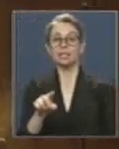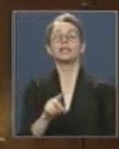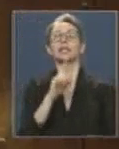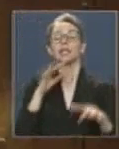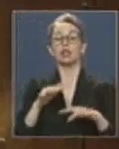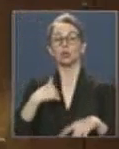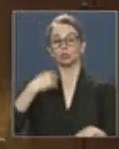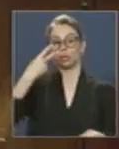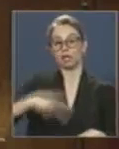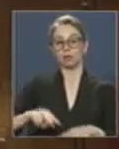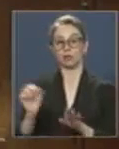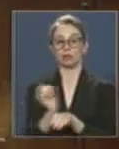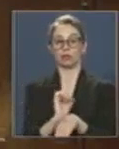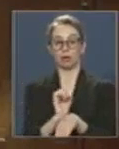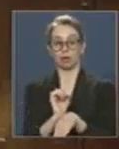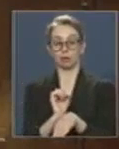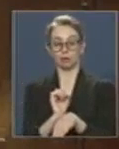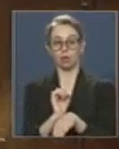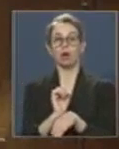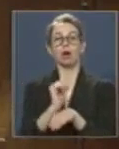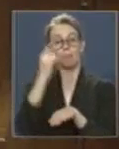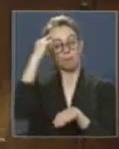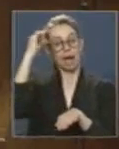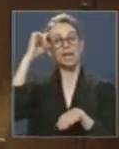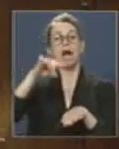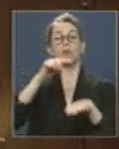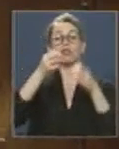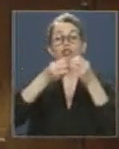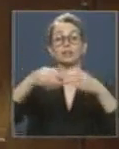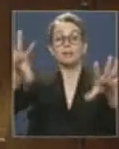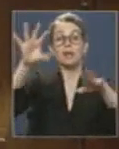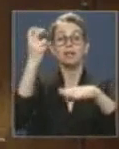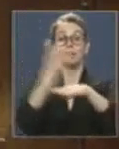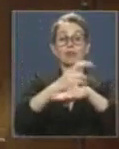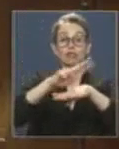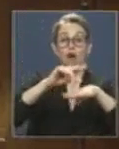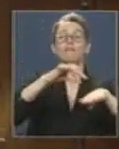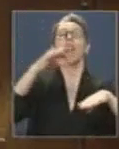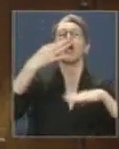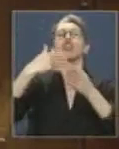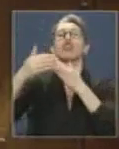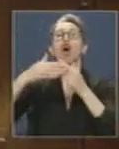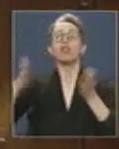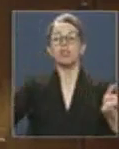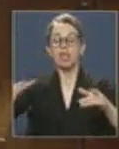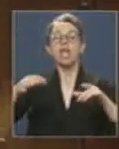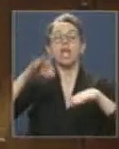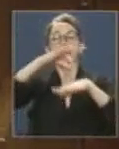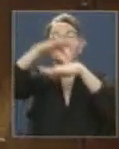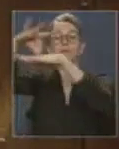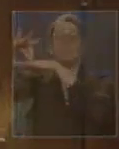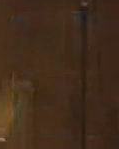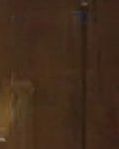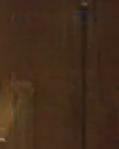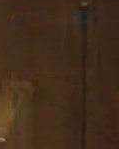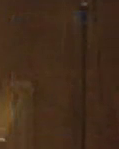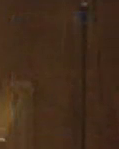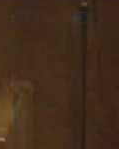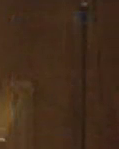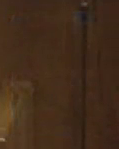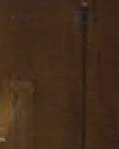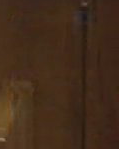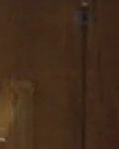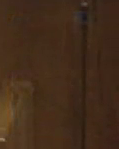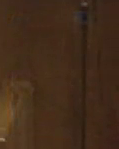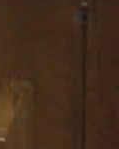por el propietario del vehículo con fines de localización del mismo. Hay 2 artículos transitorios. El artículo primero, que establece que el